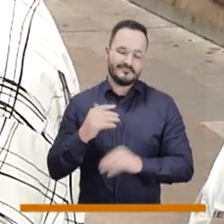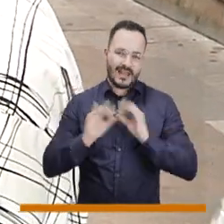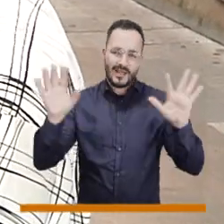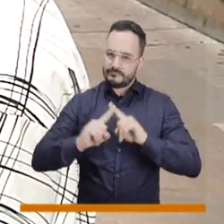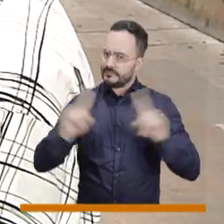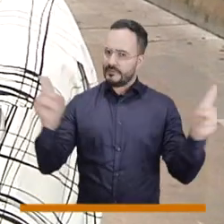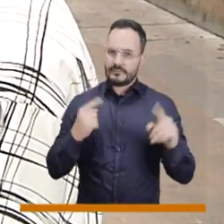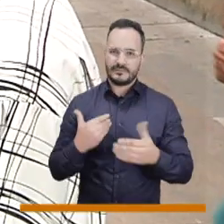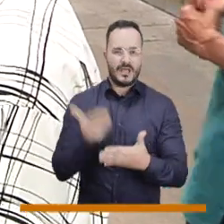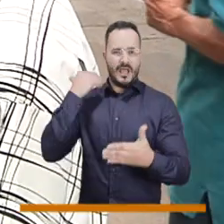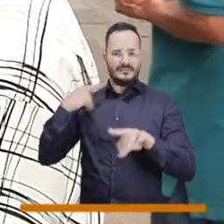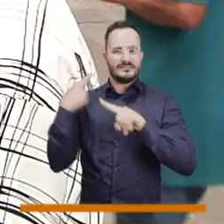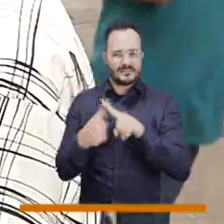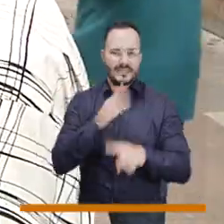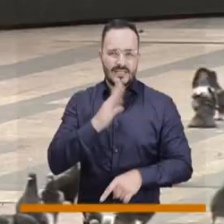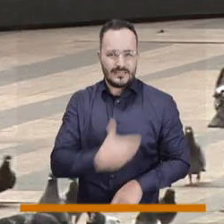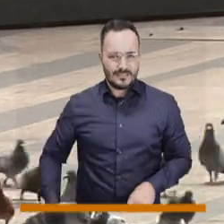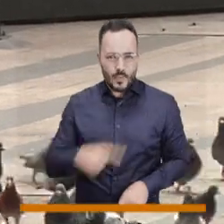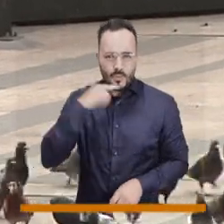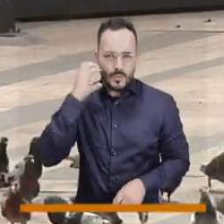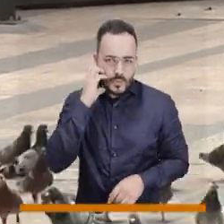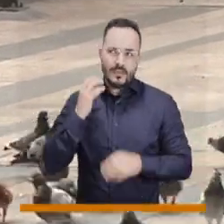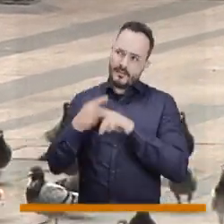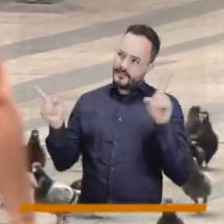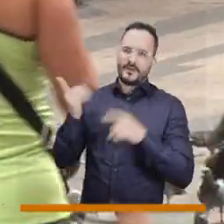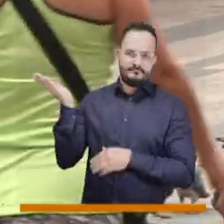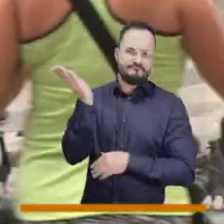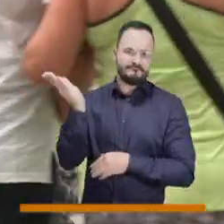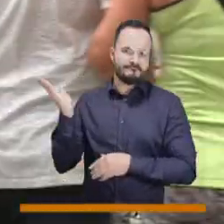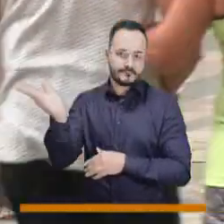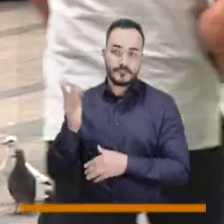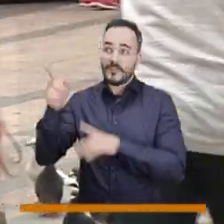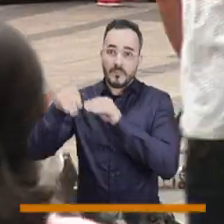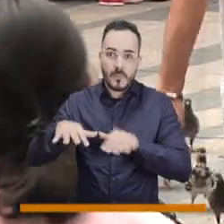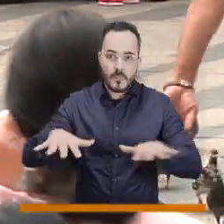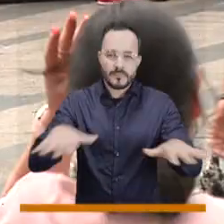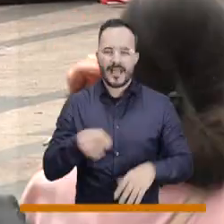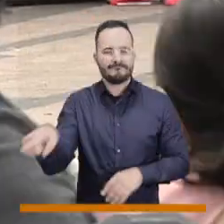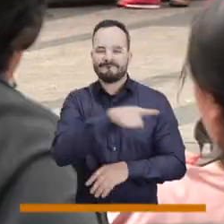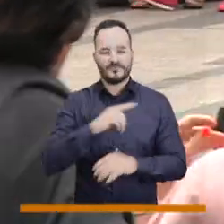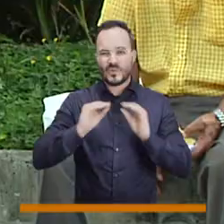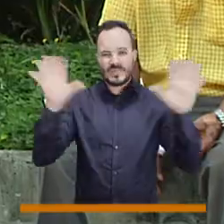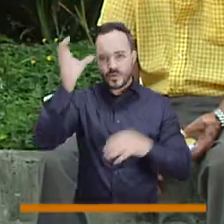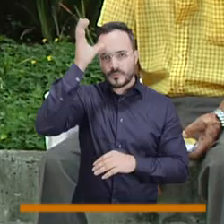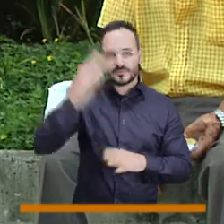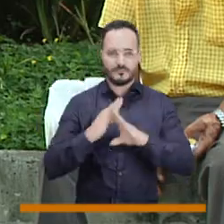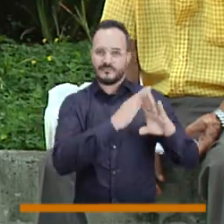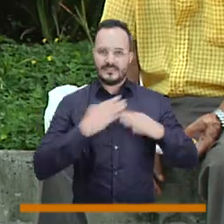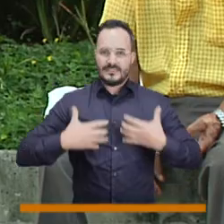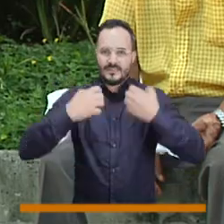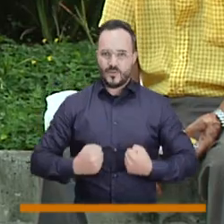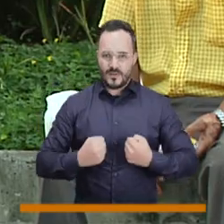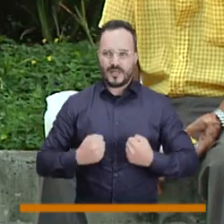con el expresidente Duque, y obviamente el ámbito de lo que se denomina la seguridad humana, que obviamente no se ha conceptualizado bien, que la